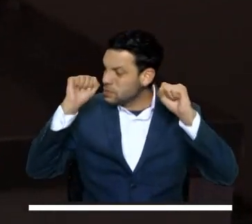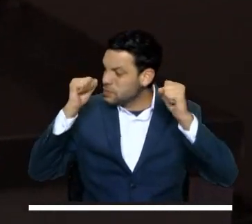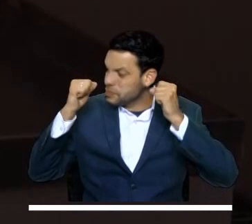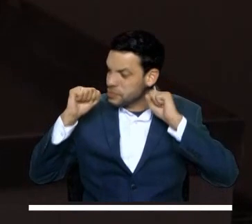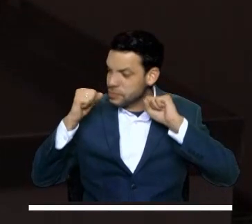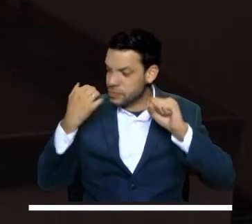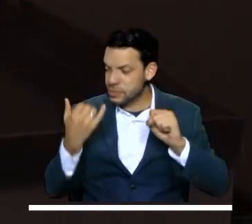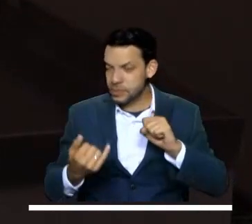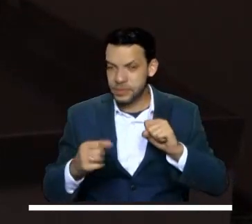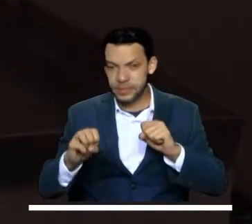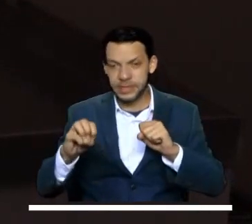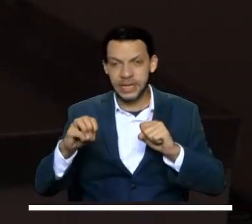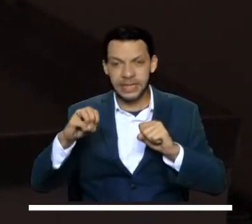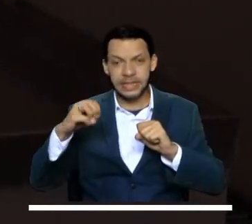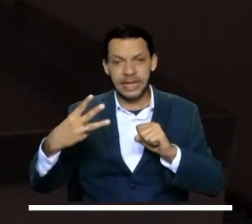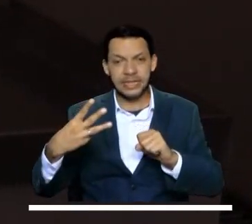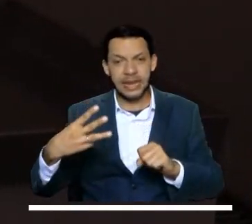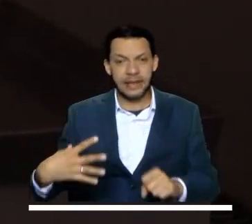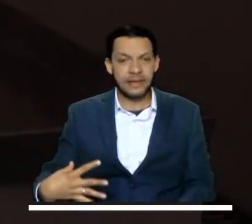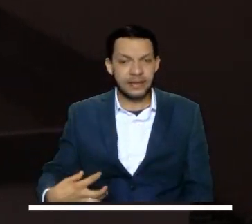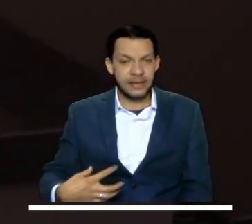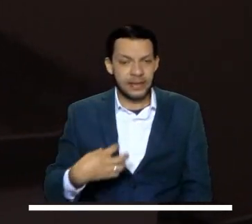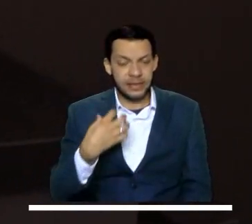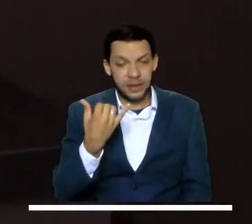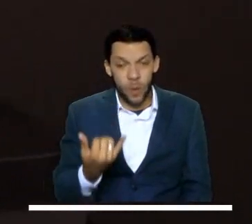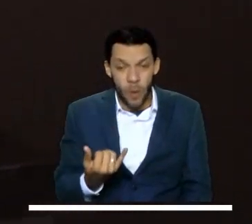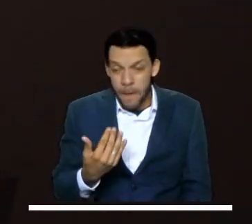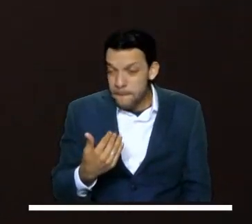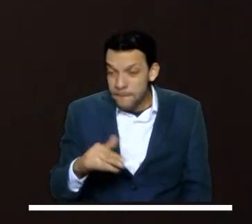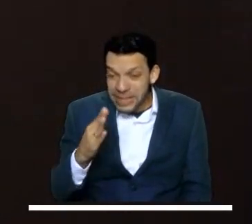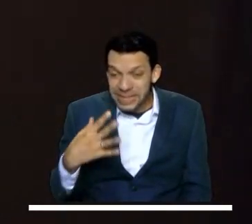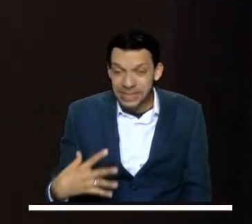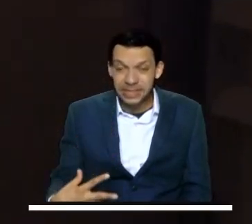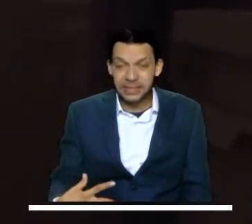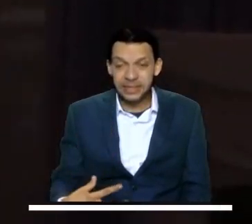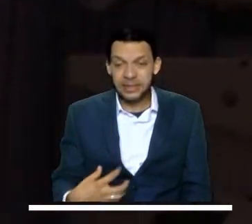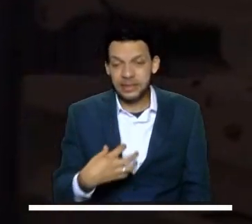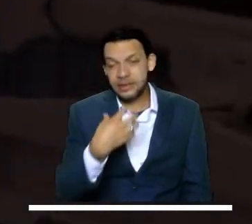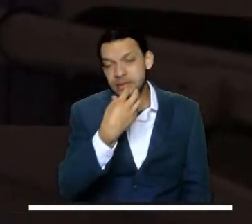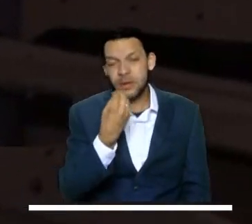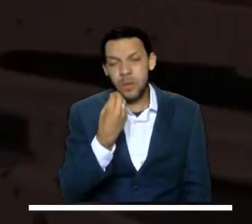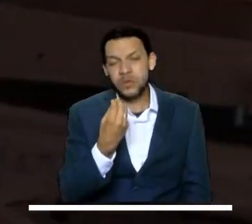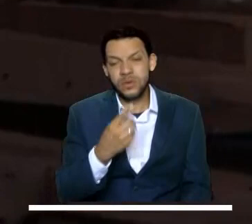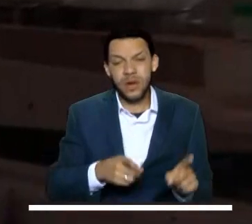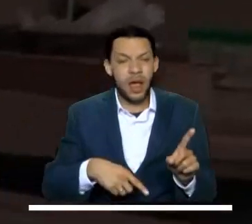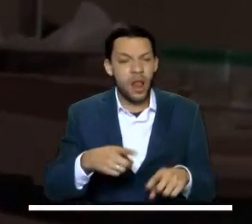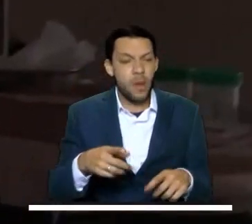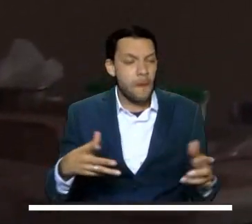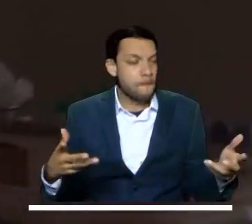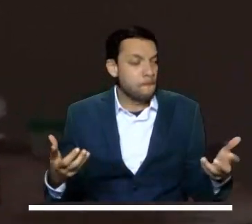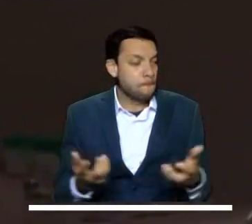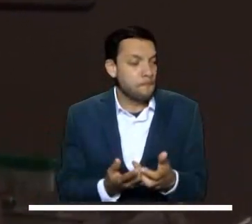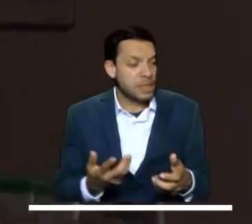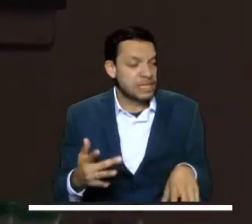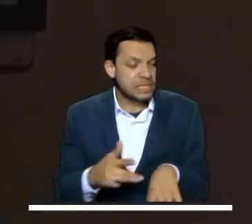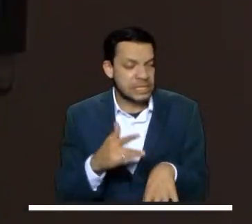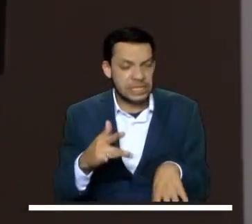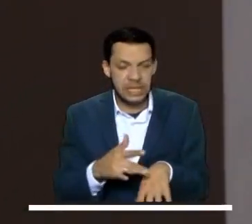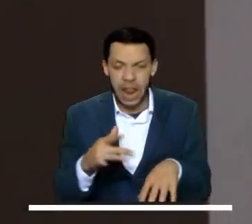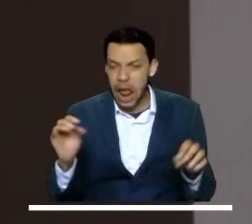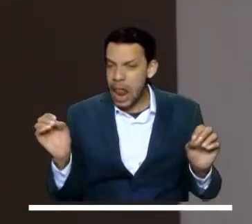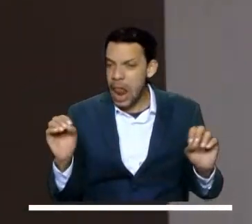es el tercer cáncer que se está viendo en el mundo. Y puede ser asintomático y simplemente ustedes sentir